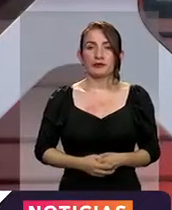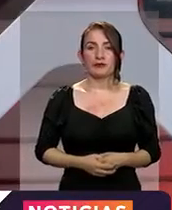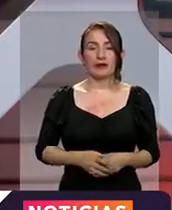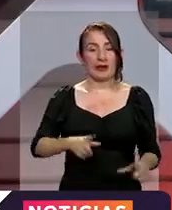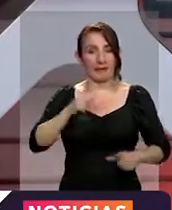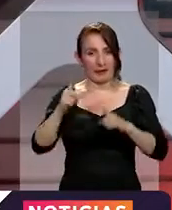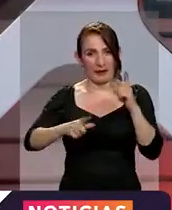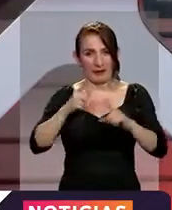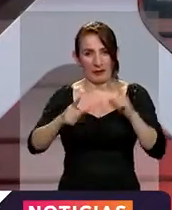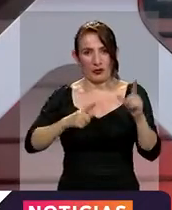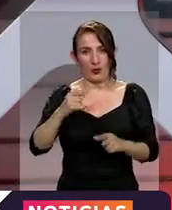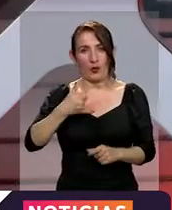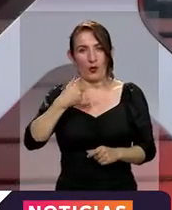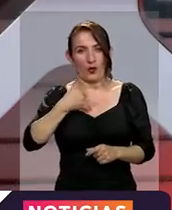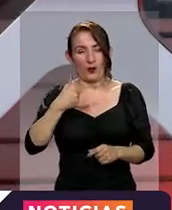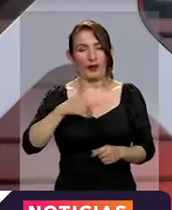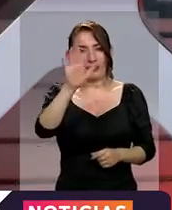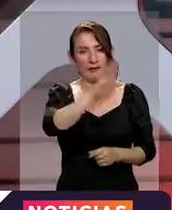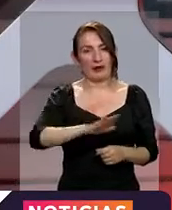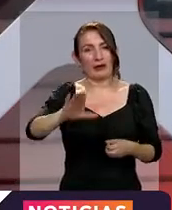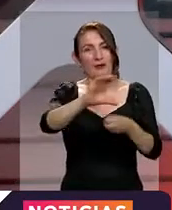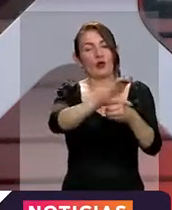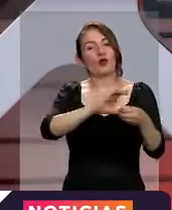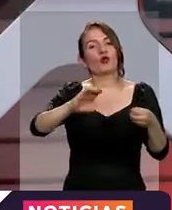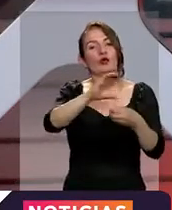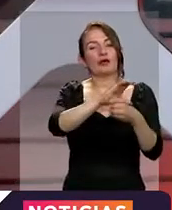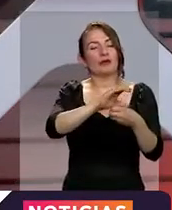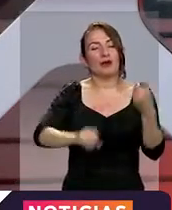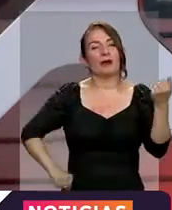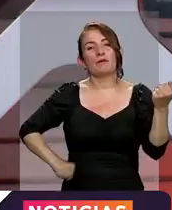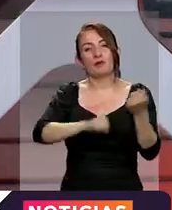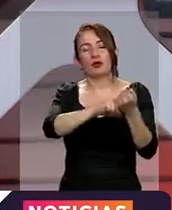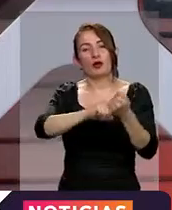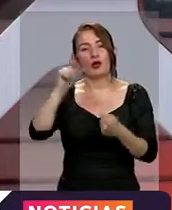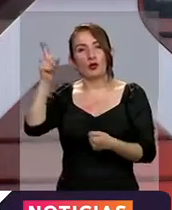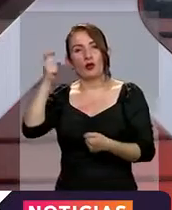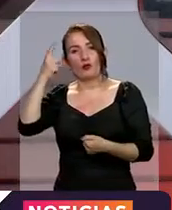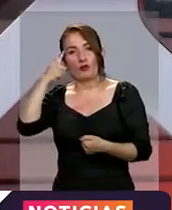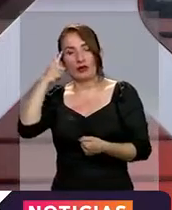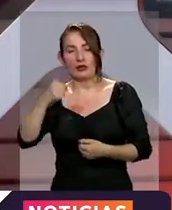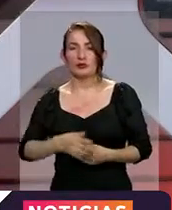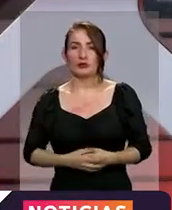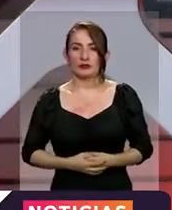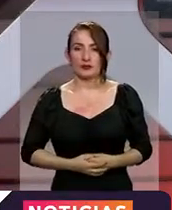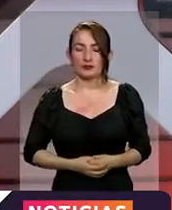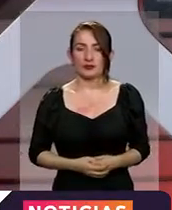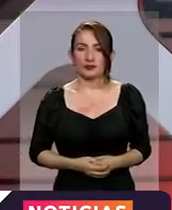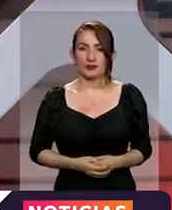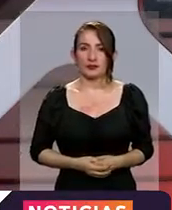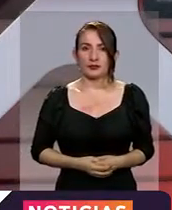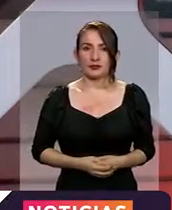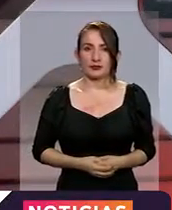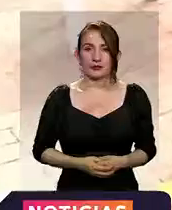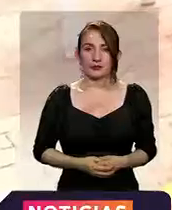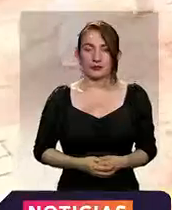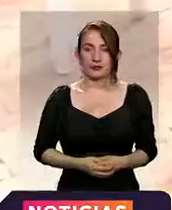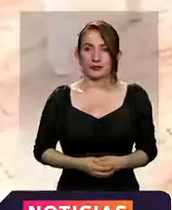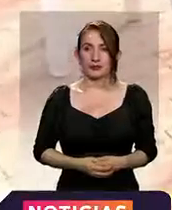Emprendimientos de jóvenes del departamento de Cundinamarca serán apoyados por la gobernación. Preste atención a esta